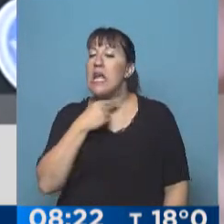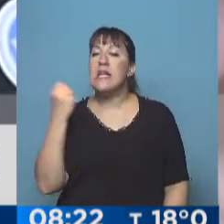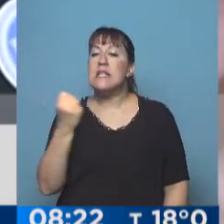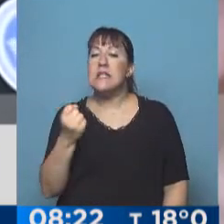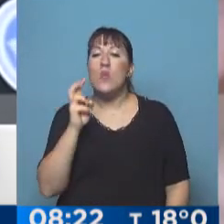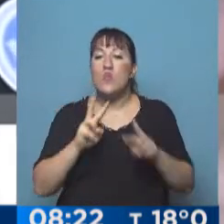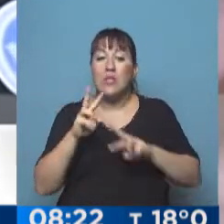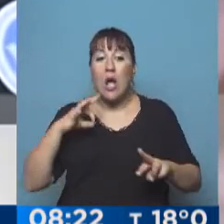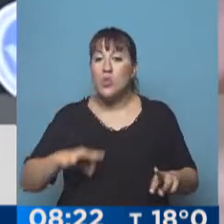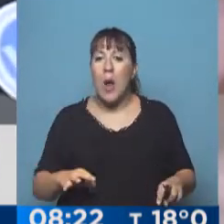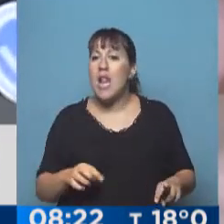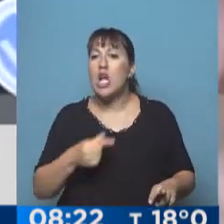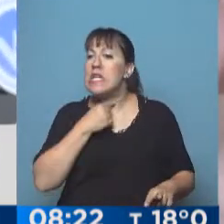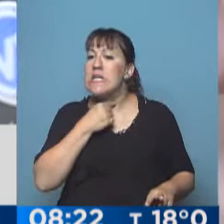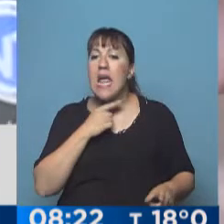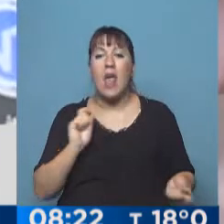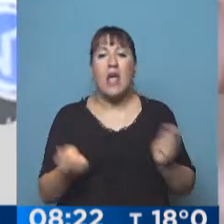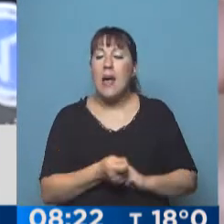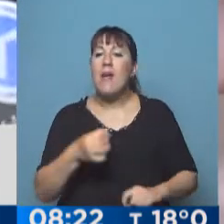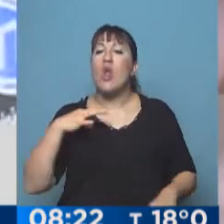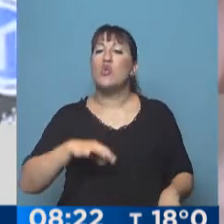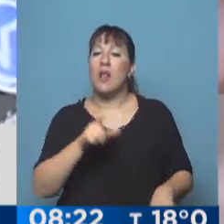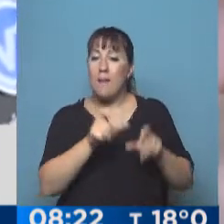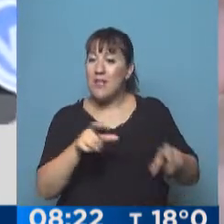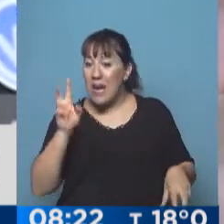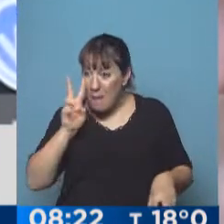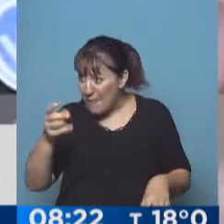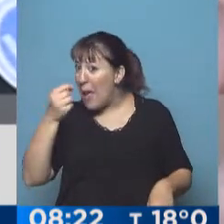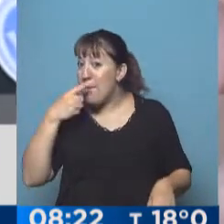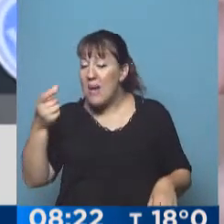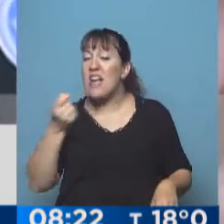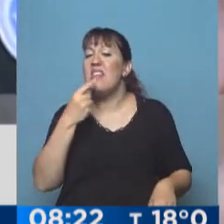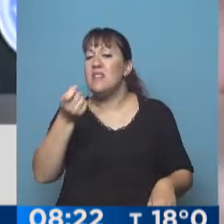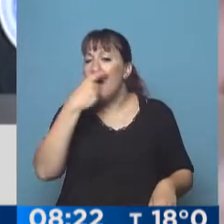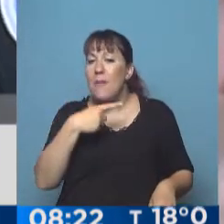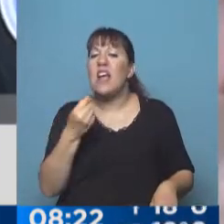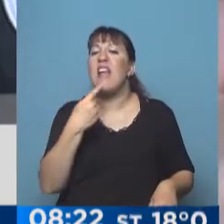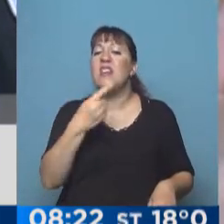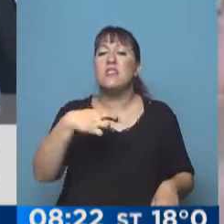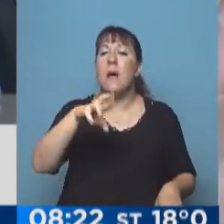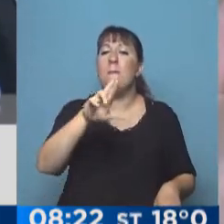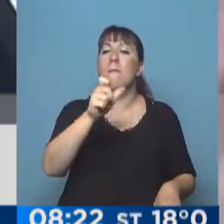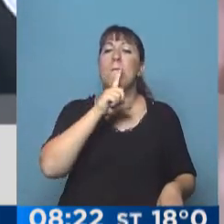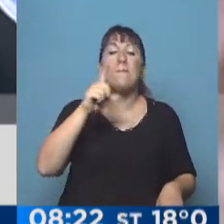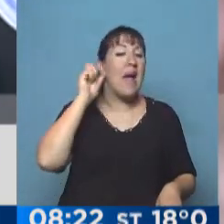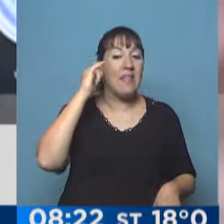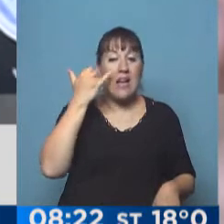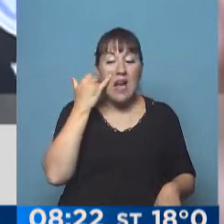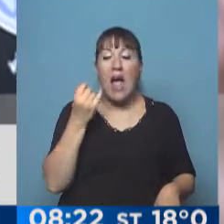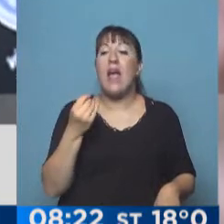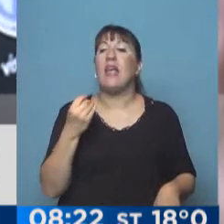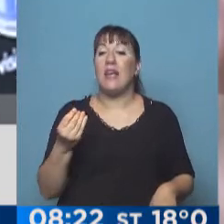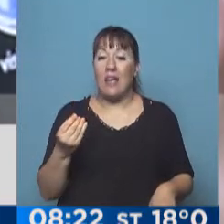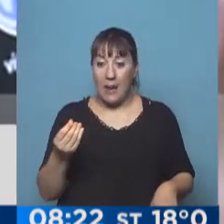siempre búsquenlo en cualquier lugar que quieran ver la declaración de macri que dice macri que dice para guide es porque lo sacaron a los bolsas osa melconián